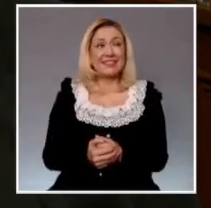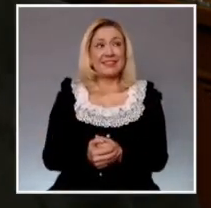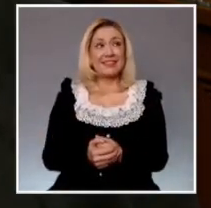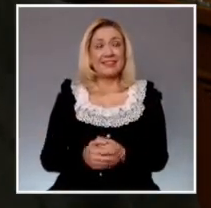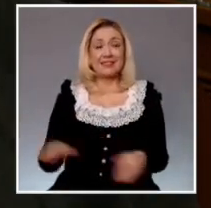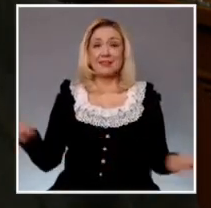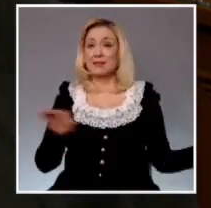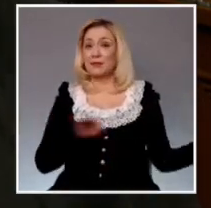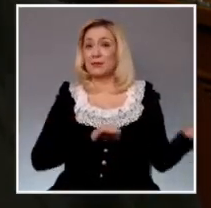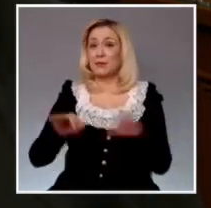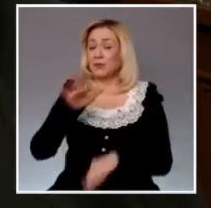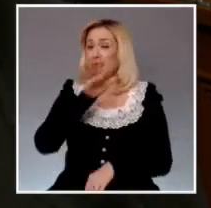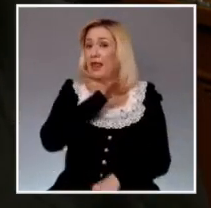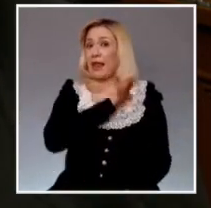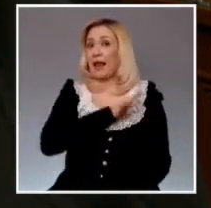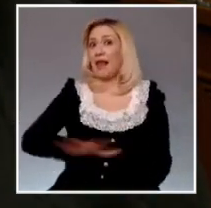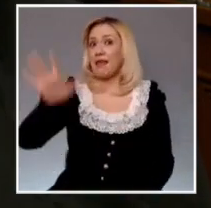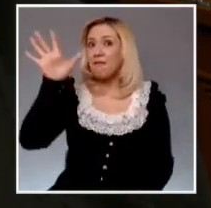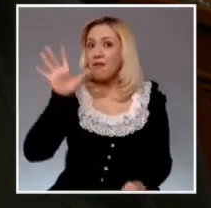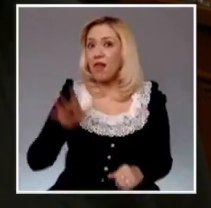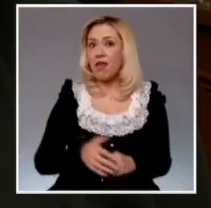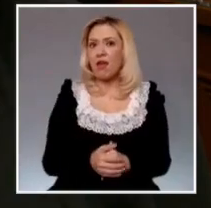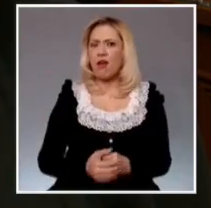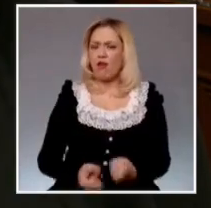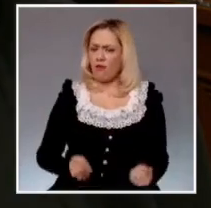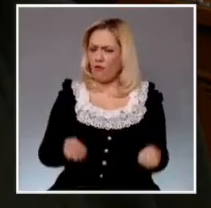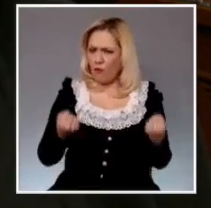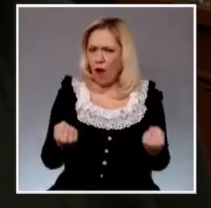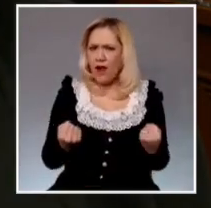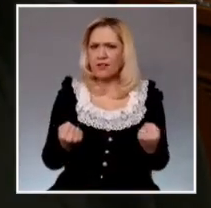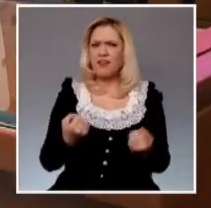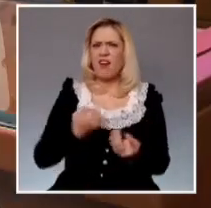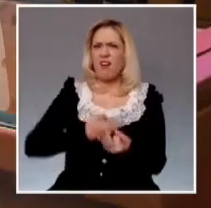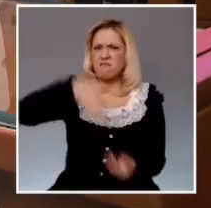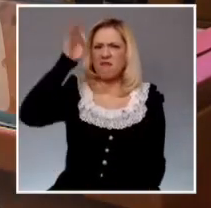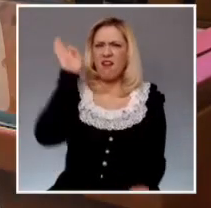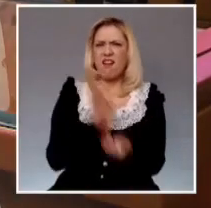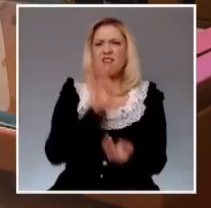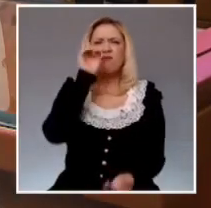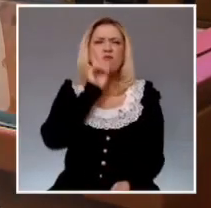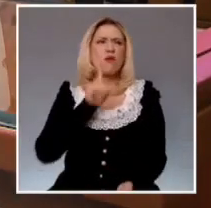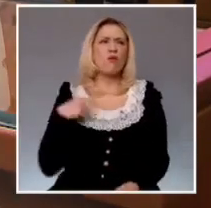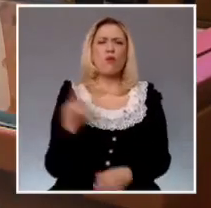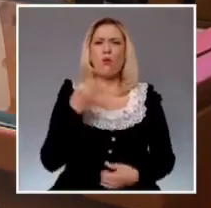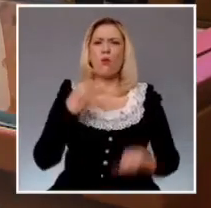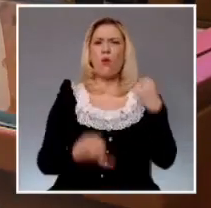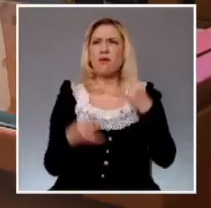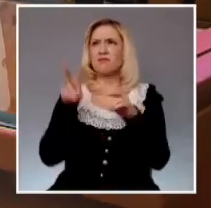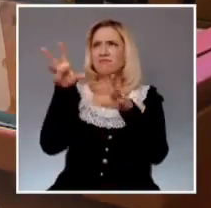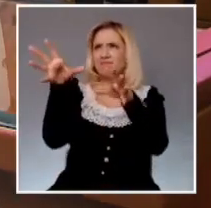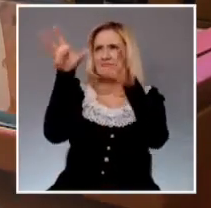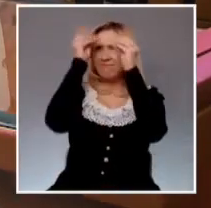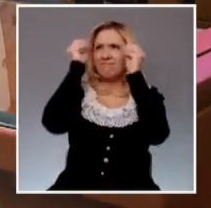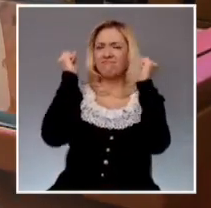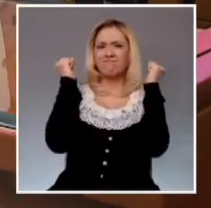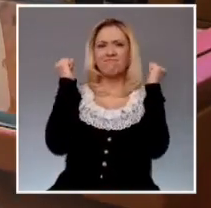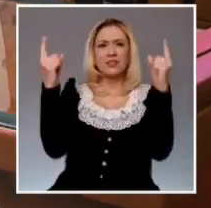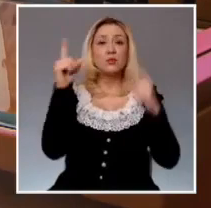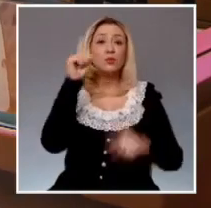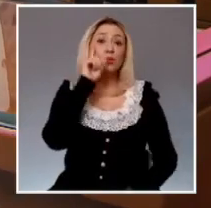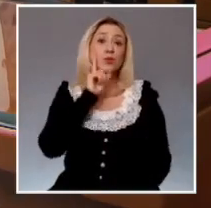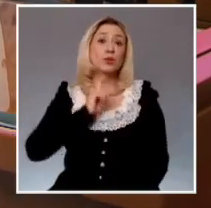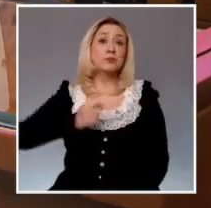increíble, que ha demostrado la fuerza que nos caracteriza a las mujeres juzgadoras. El hecho que tengamos a la primera mujer presidiendo esta